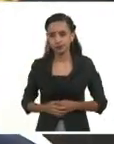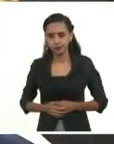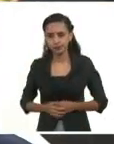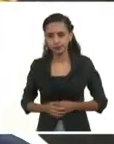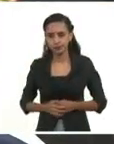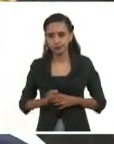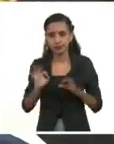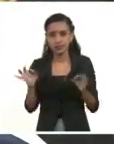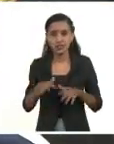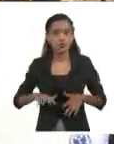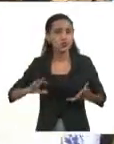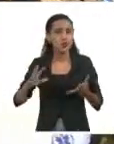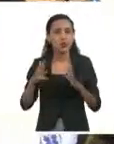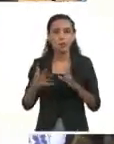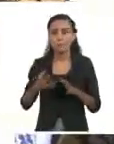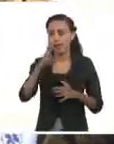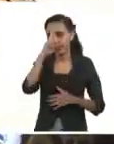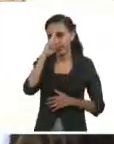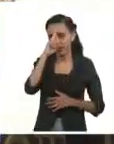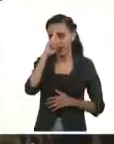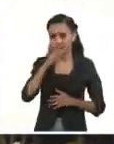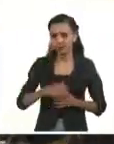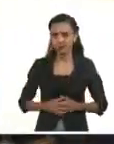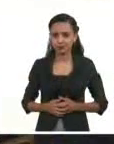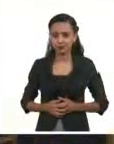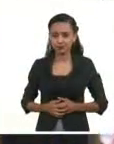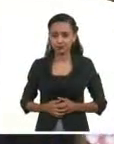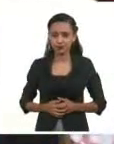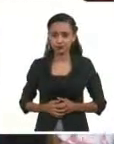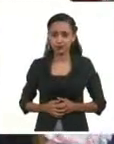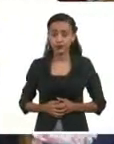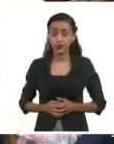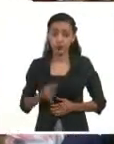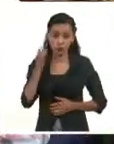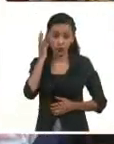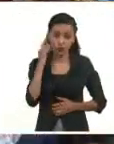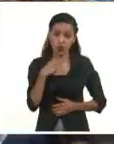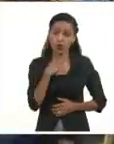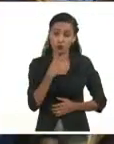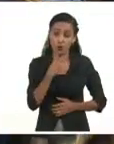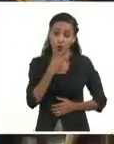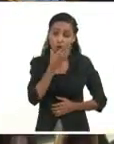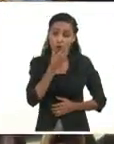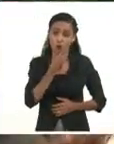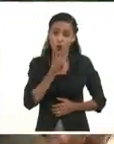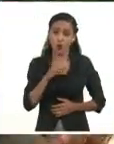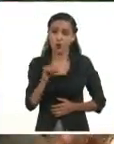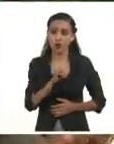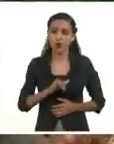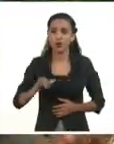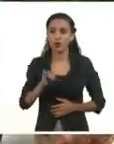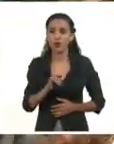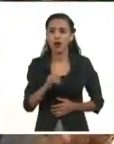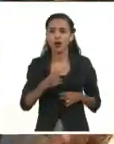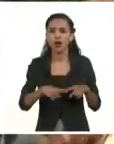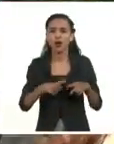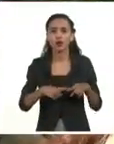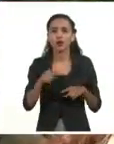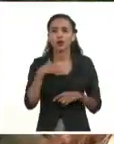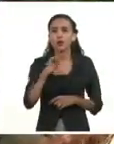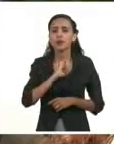situaciones complejas de salud se alzó aquí la voz de una joven ante la urgencia de romper rasgos anticuados para